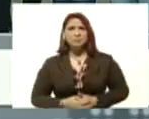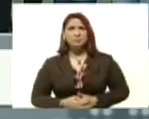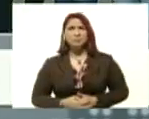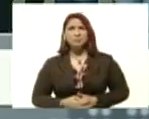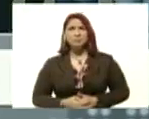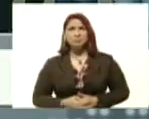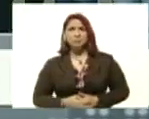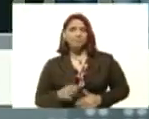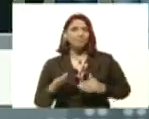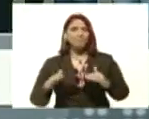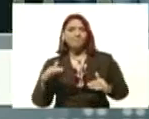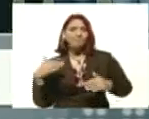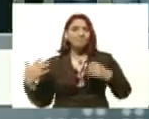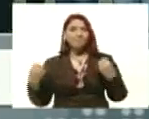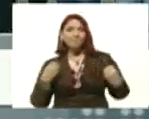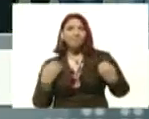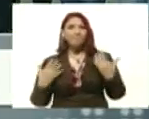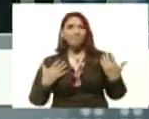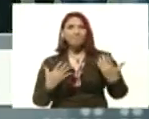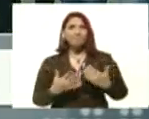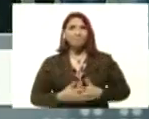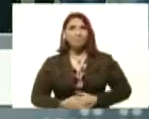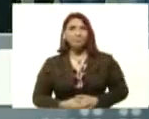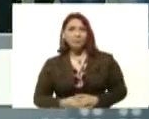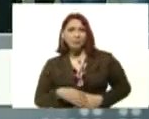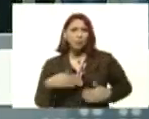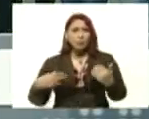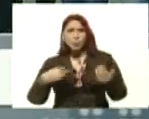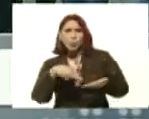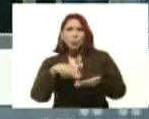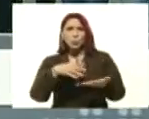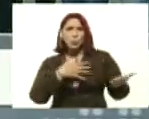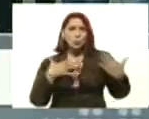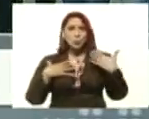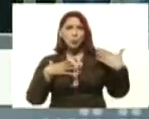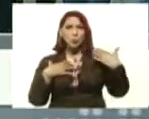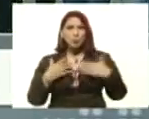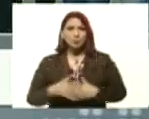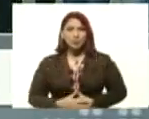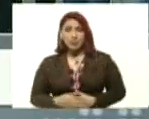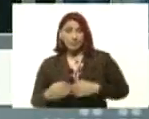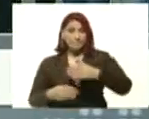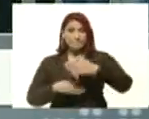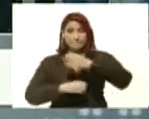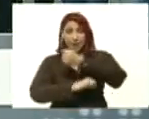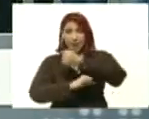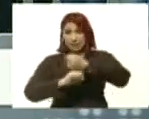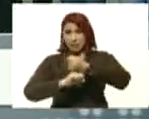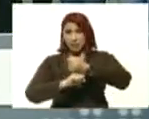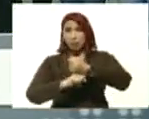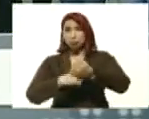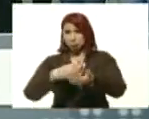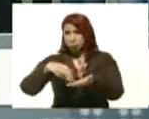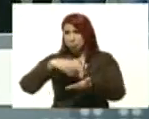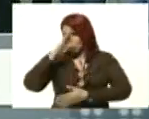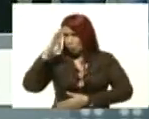El guaguancó, compadre. El guaguancó, yo diría que es el ritmo base. Diosdado, tú que eres un gran bailador.